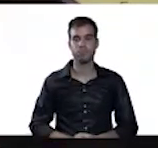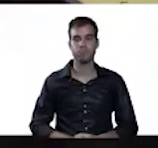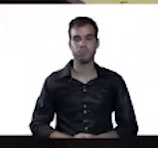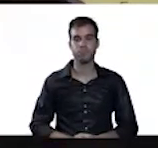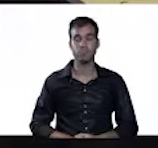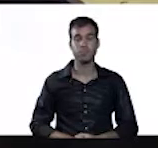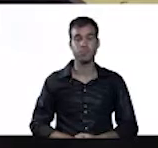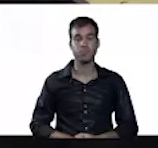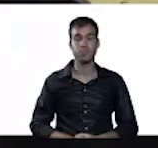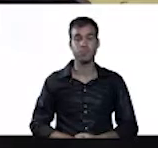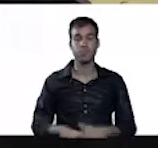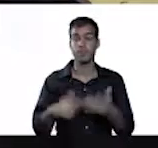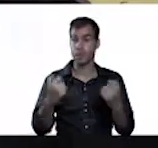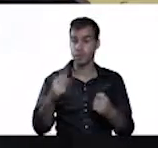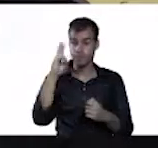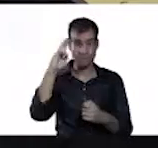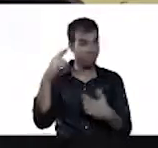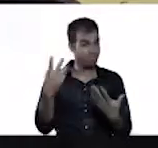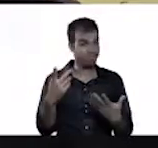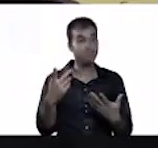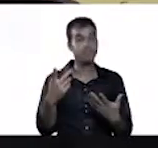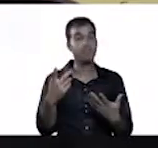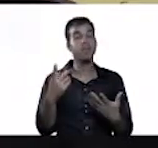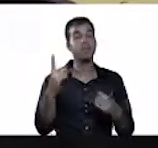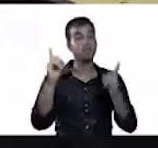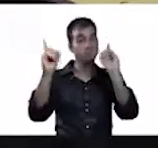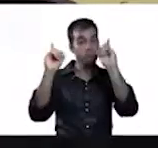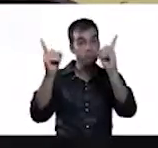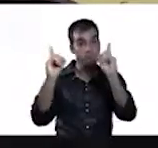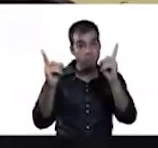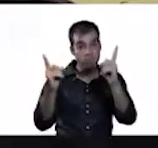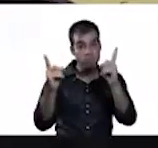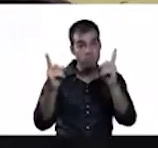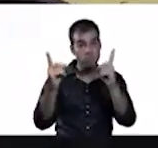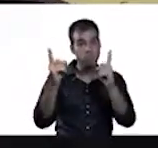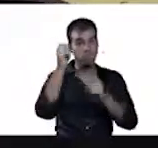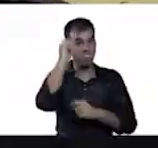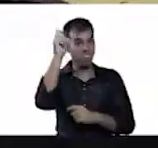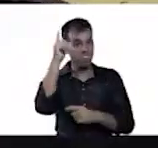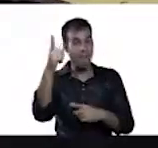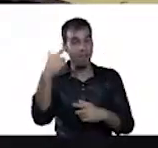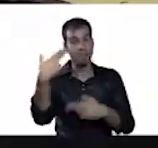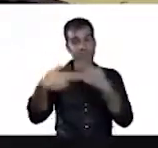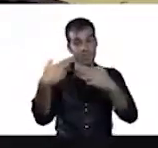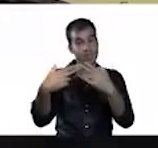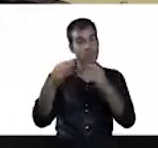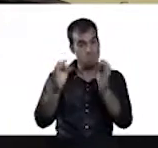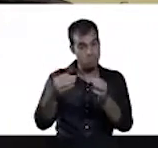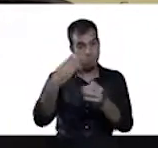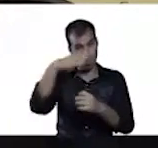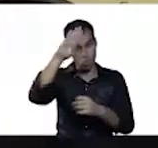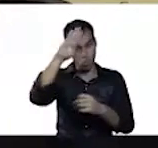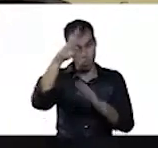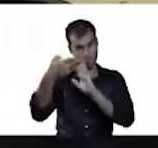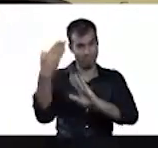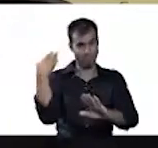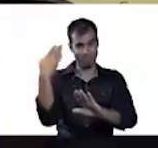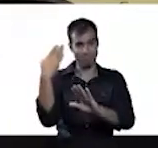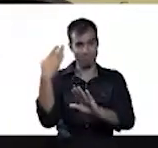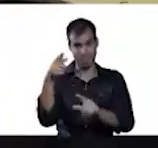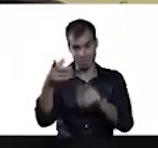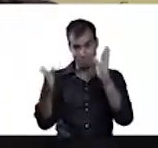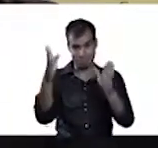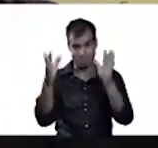En este caso deberán tener presente las tendencias ideopolíticas que se desarrollan en Cuba en